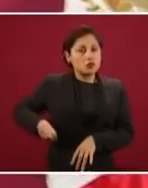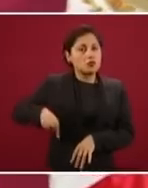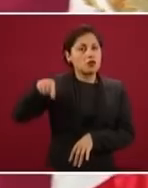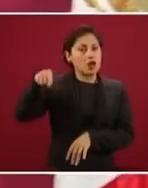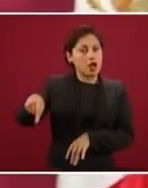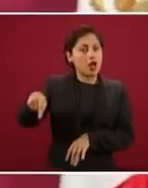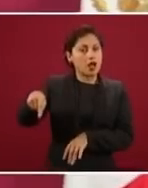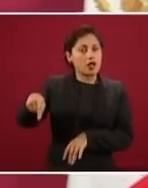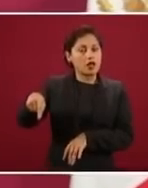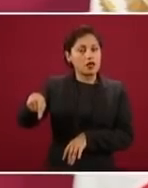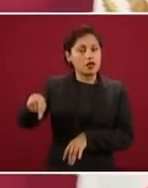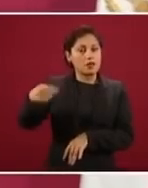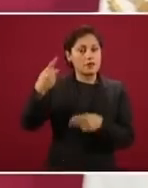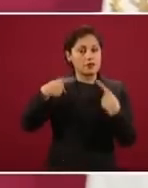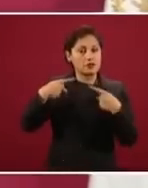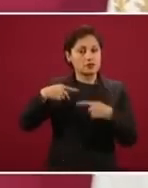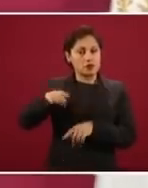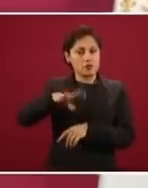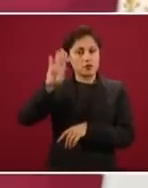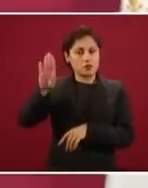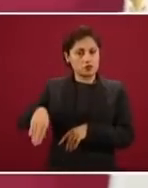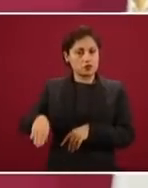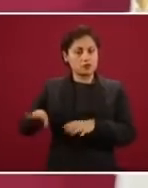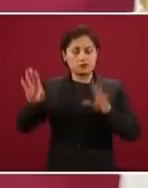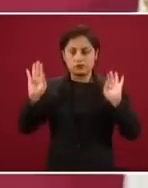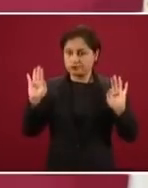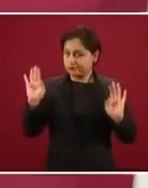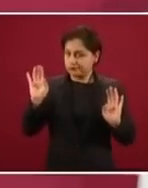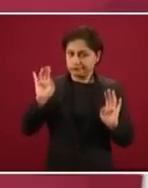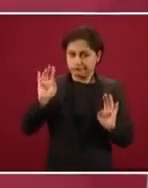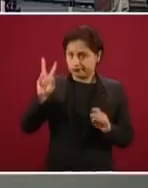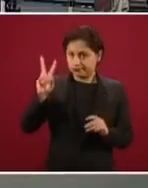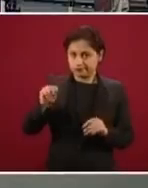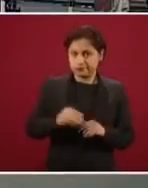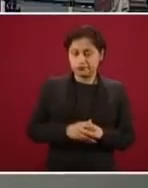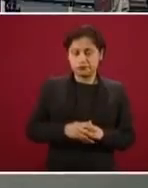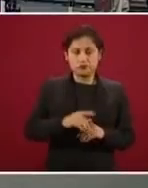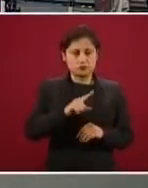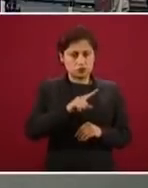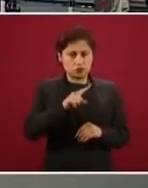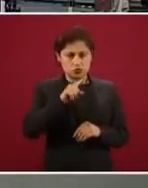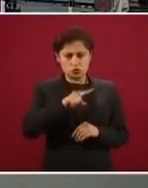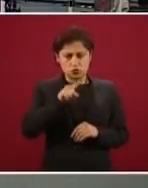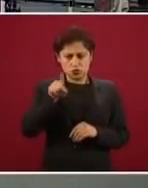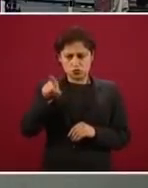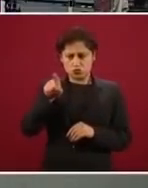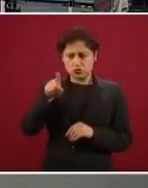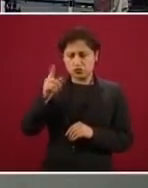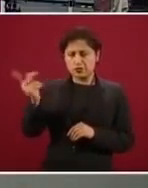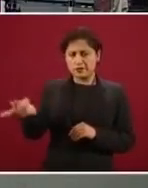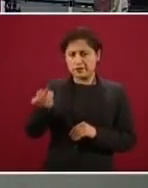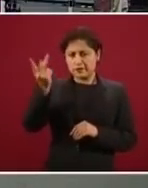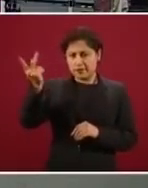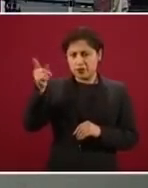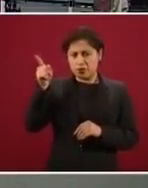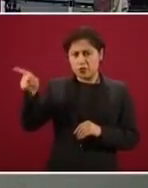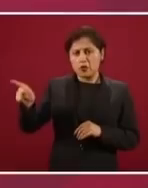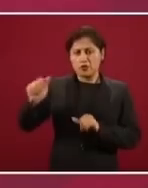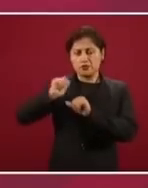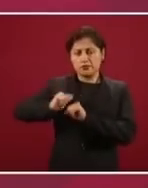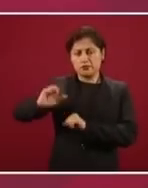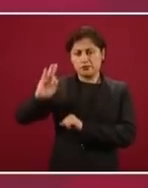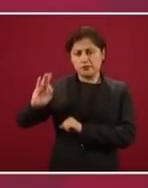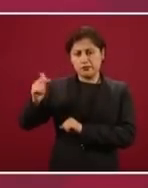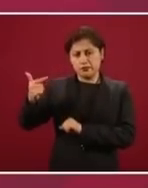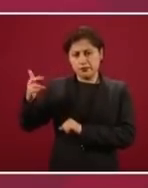ese asesinato solicitaría la fiscalía que sí y que informen y que ojalá lo